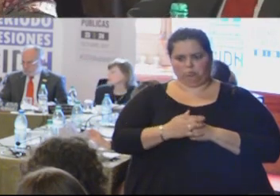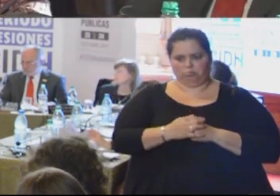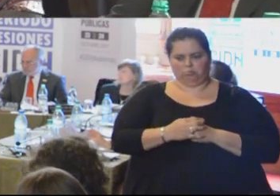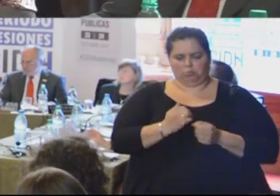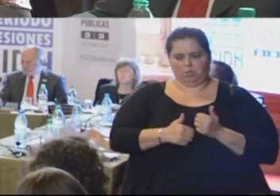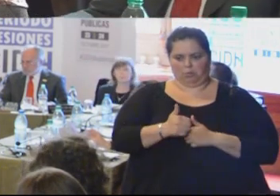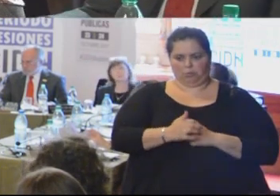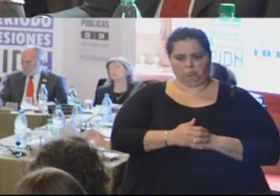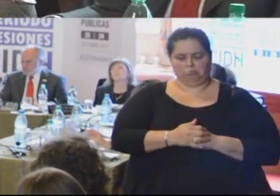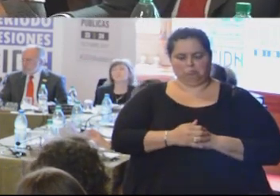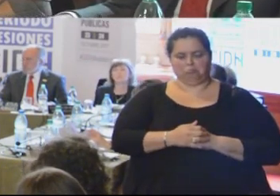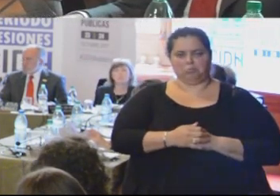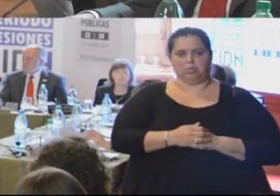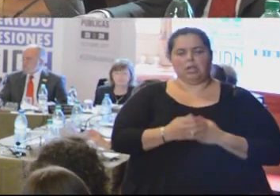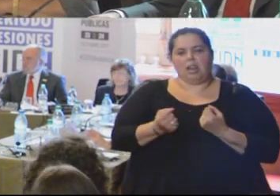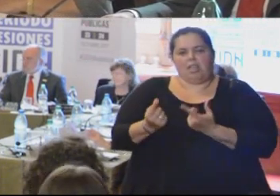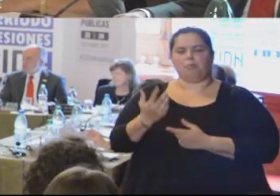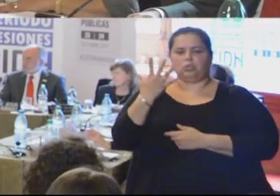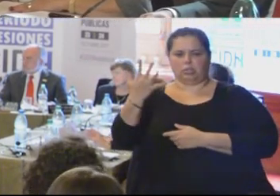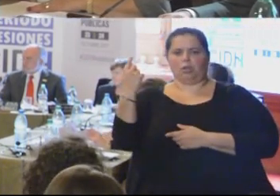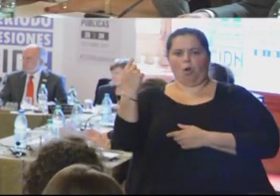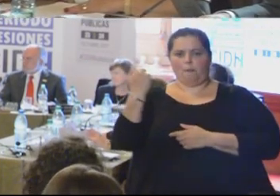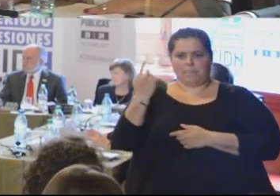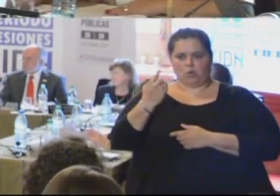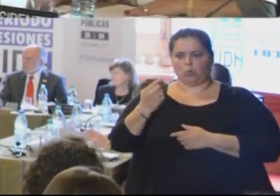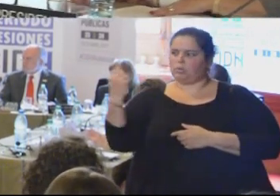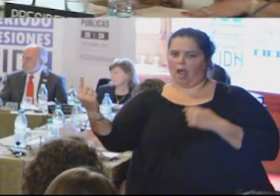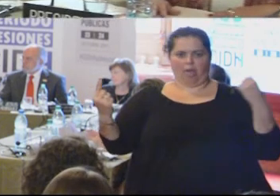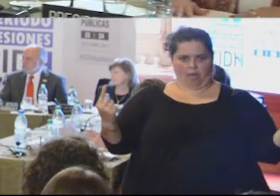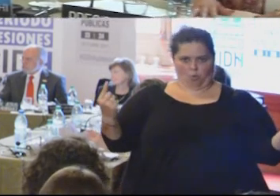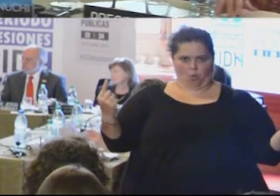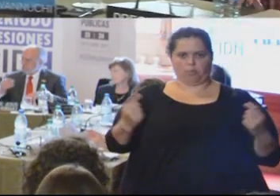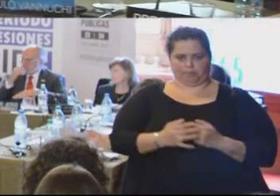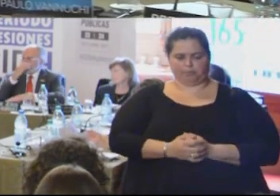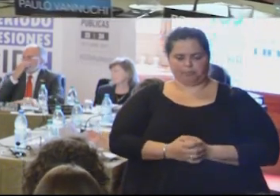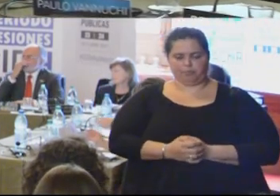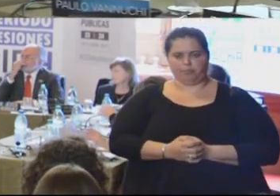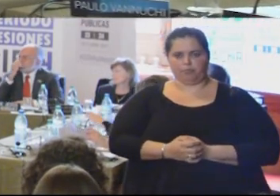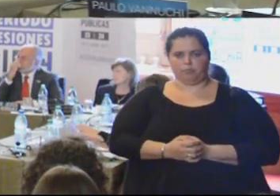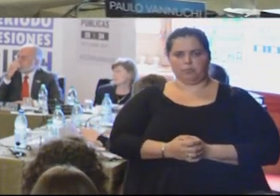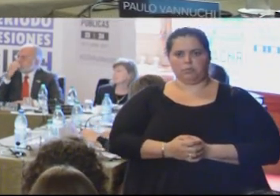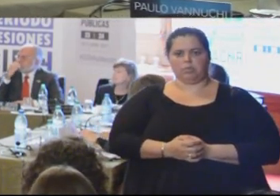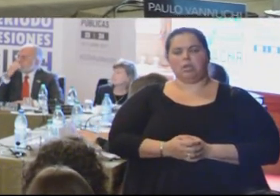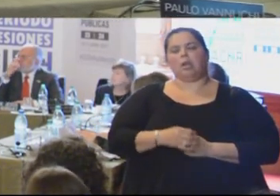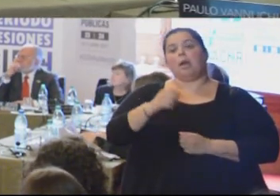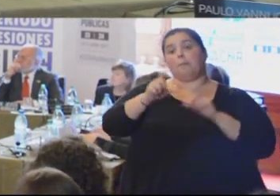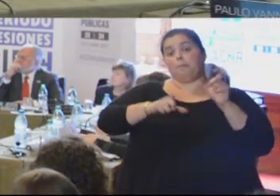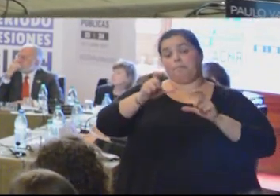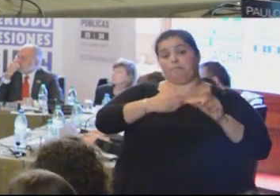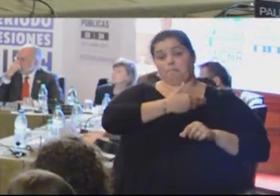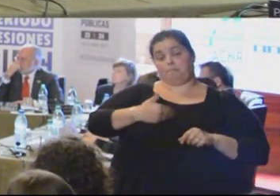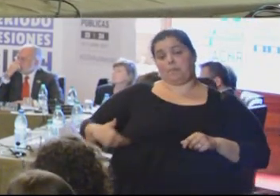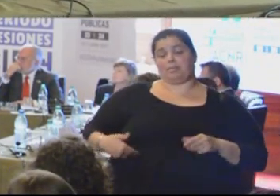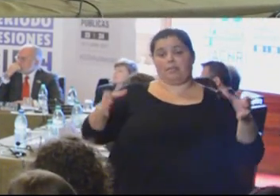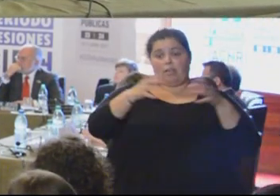si vamos a darles 5 minutos a cada parte en el presidente señores comisionados muchas gracias